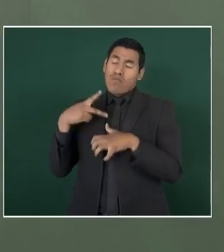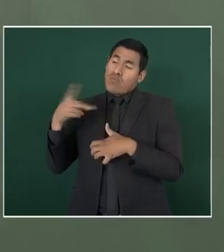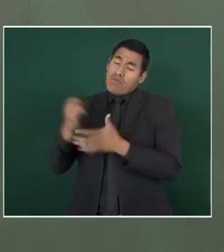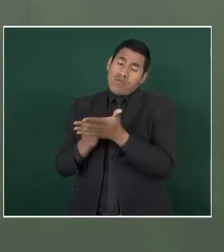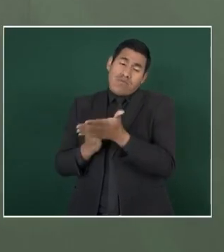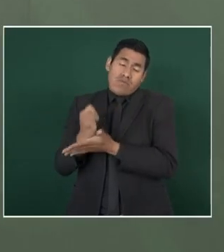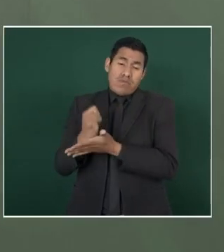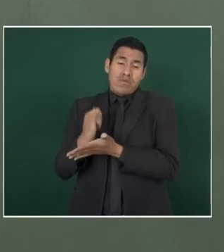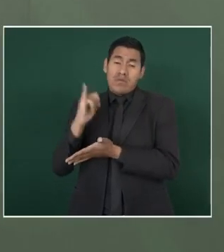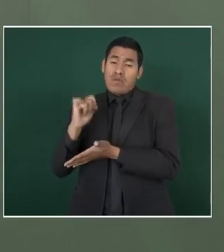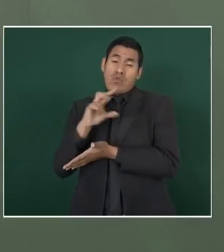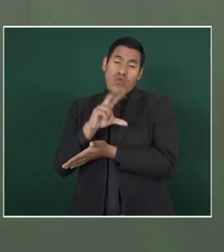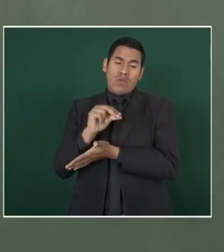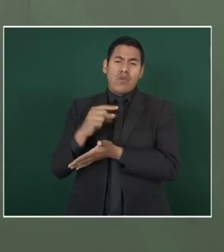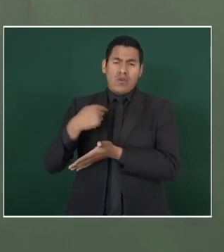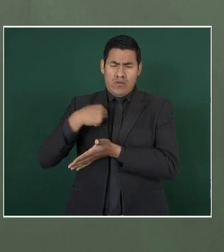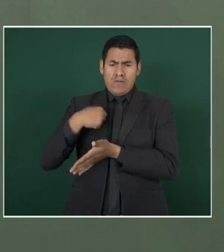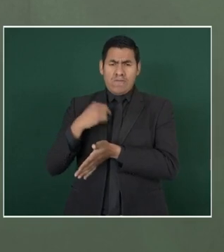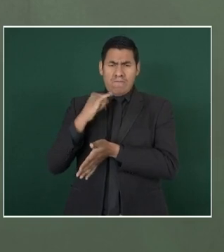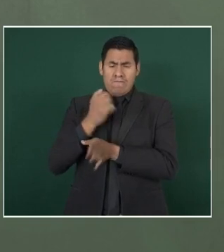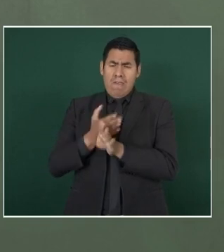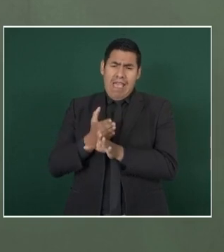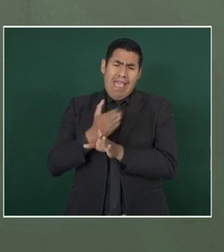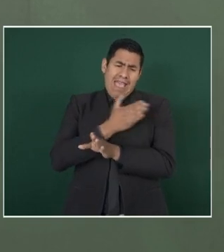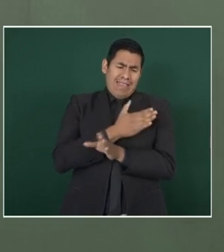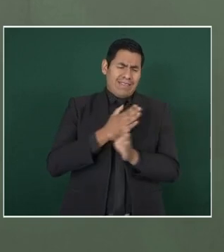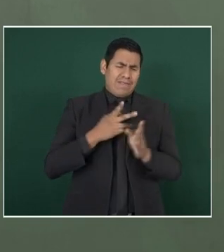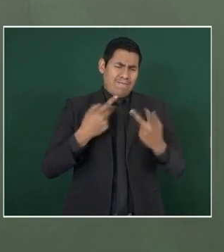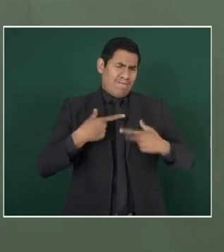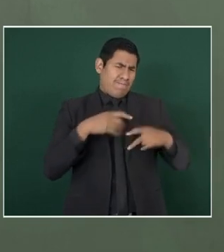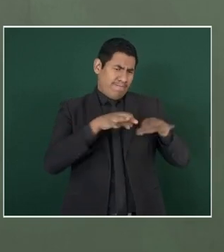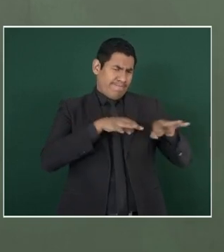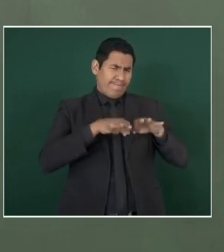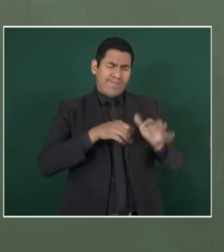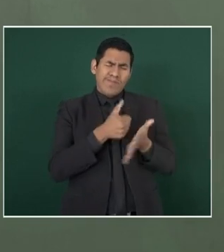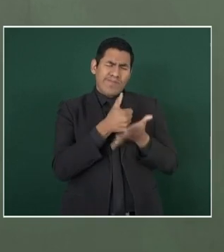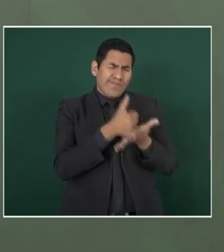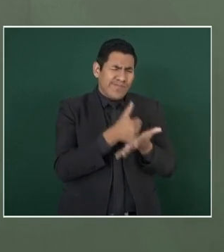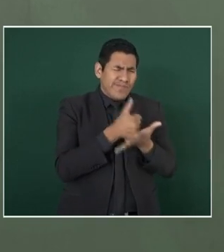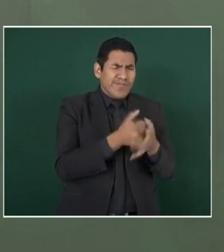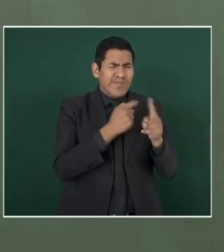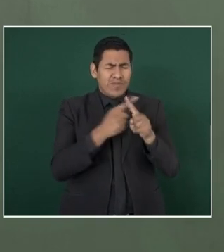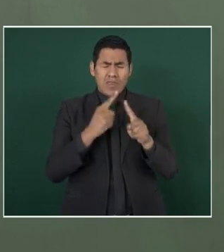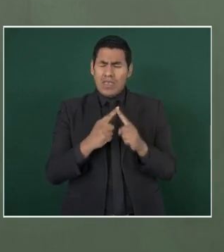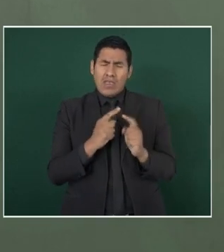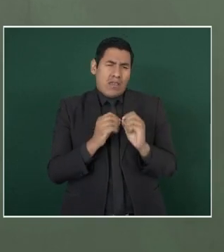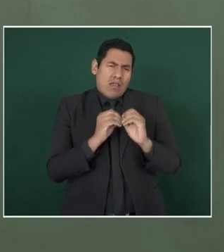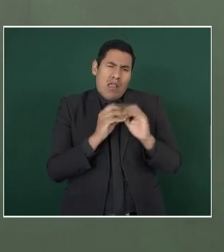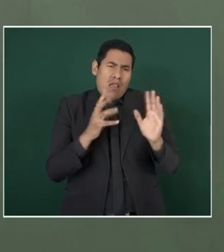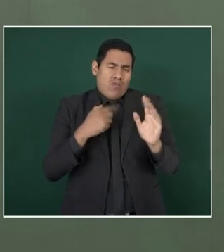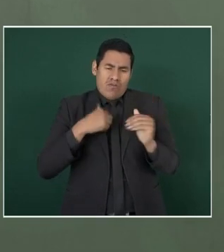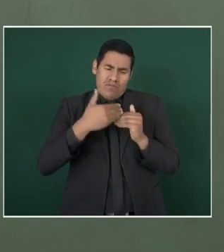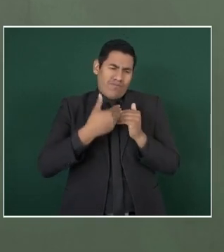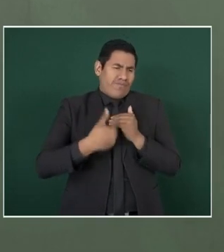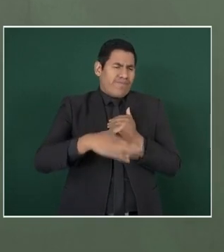hemos ayudado mucho a los trabajadores y lo vamos a seguir haciendo en el tiempo que nos queda.